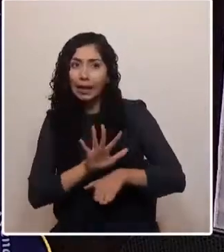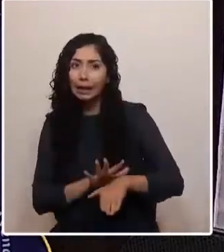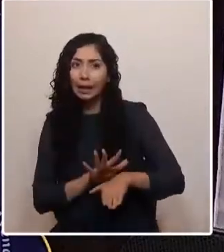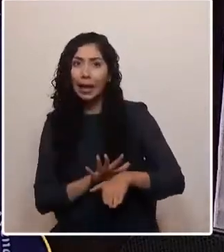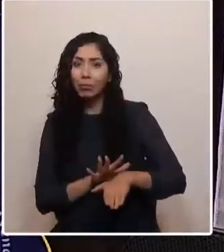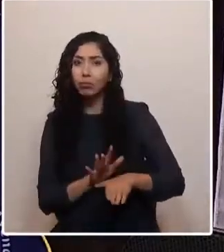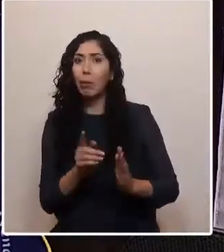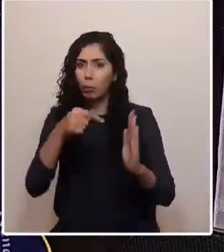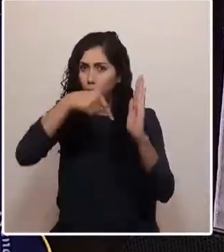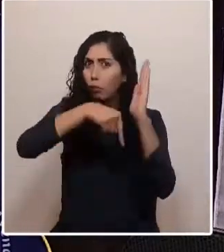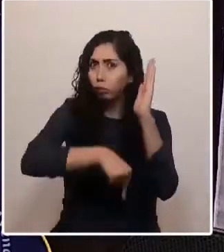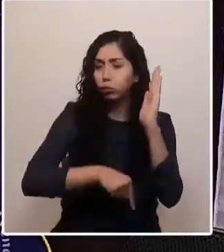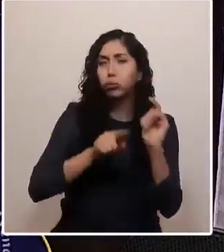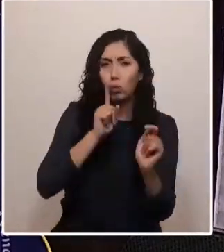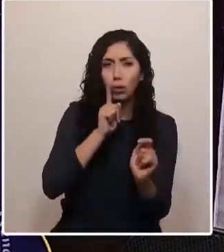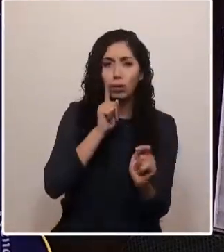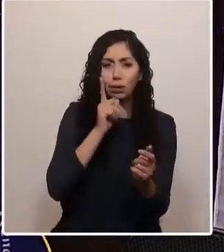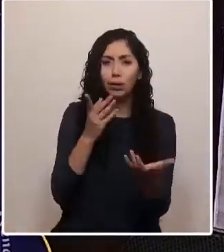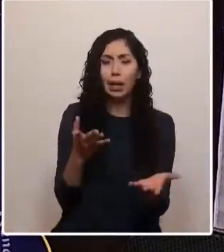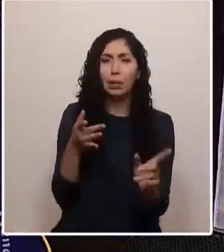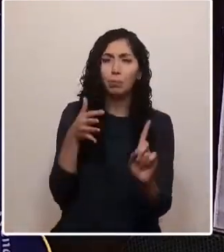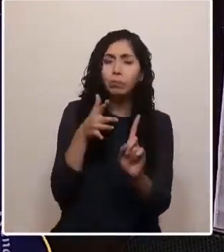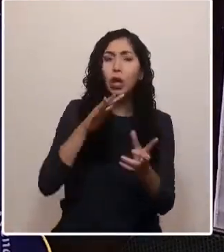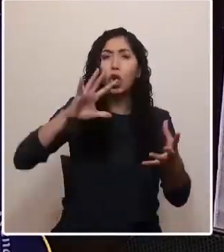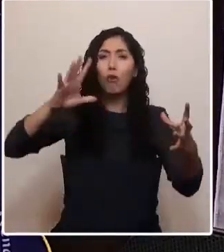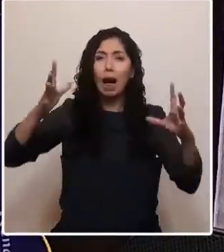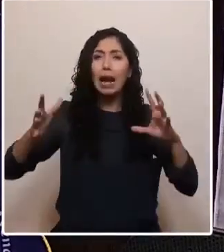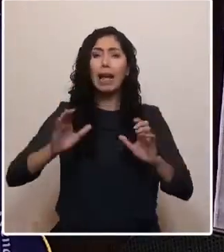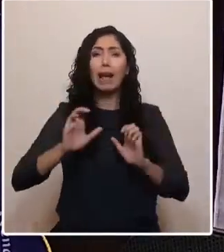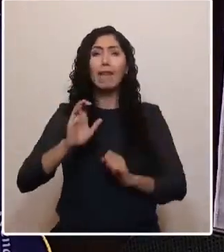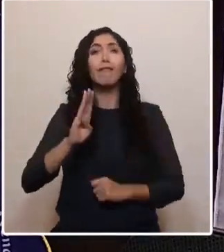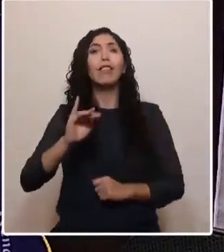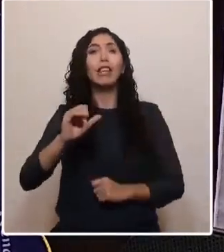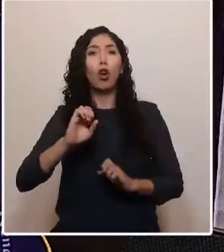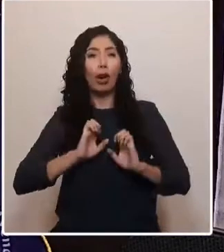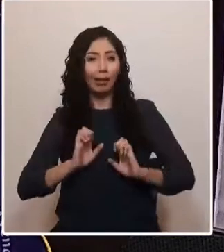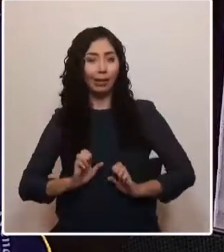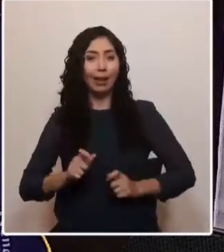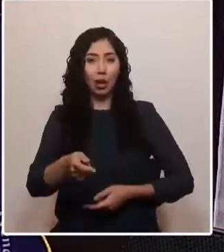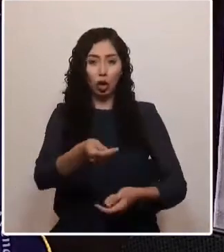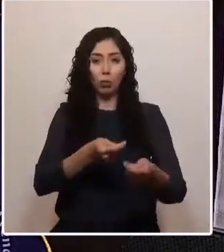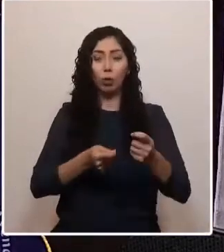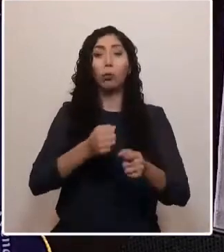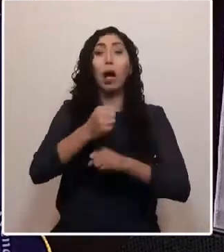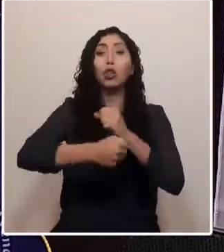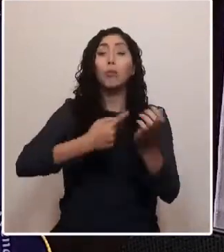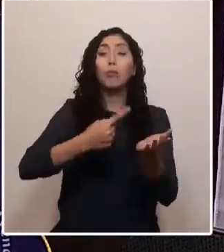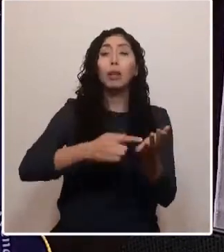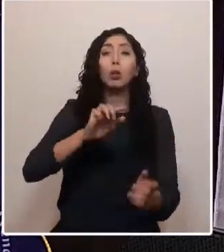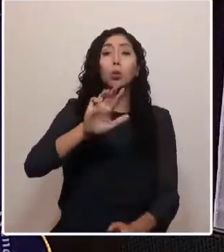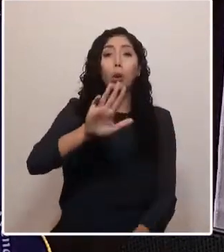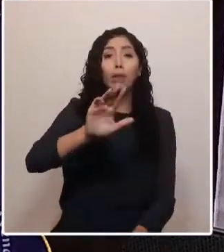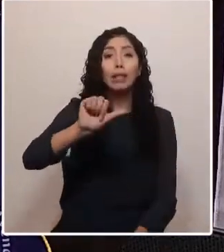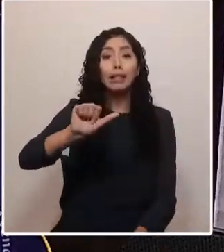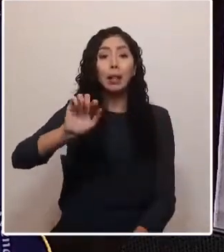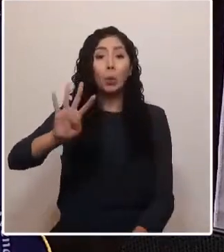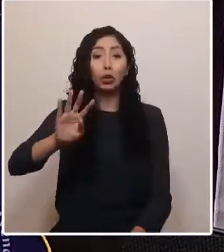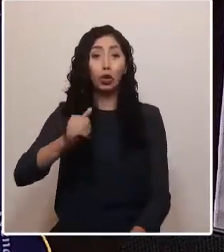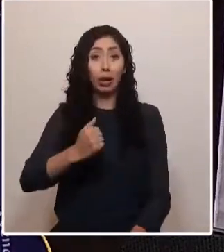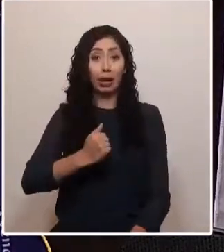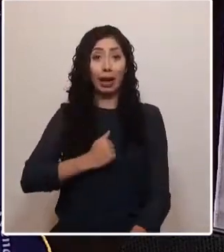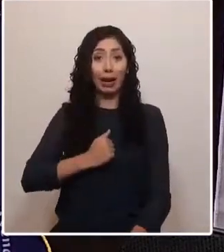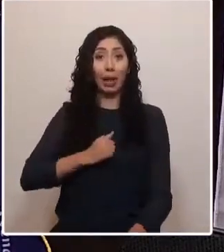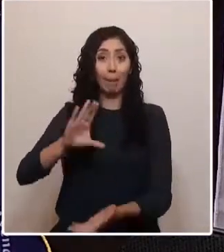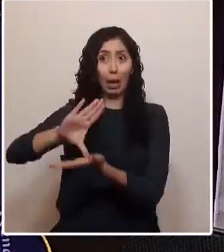tiene implicancias globales, bioéticas y económicas. El año 1964 llegó a Rapa Nui una expedición canadiense que buscaba